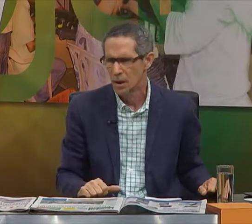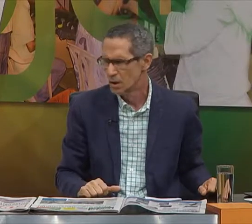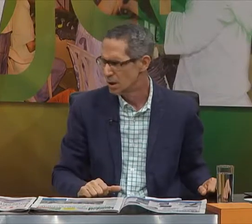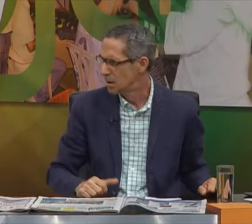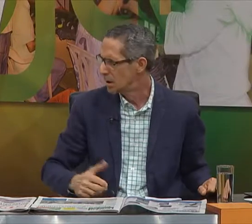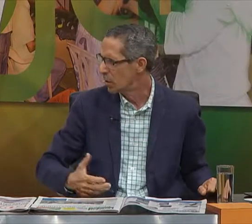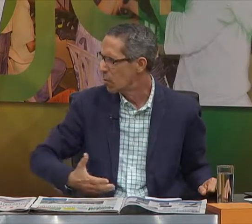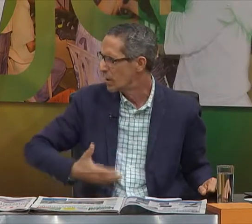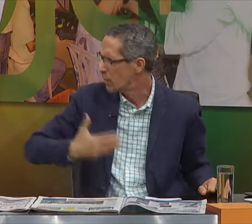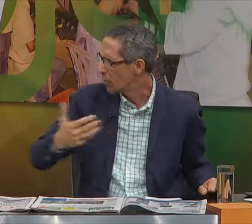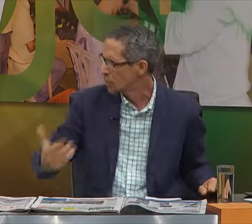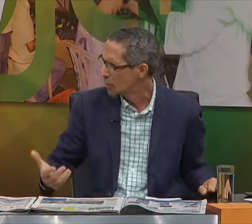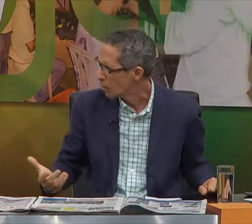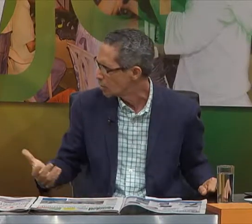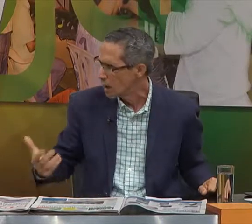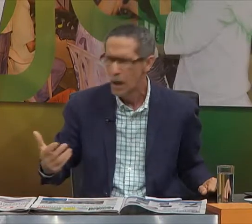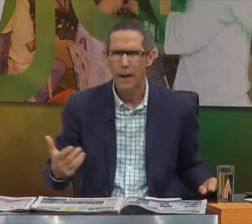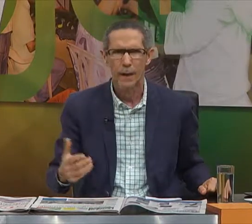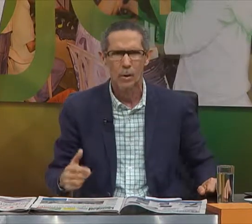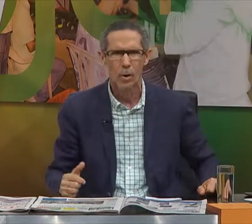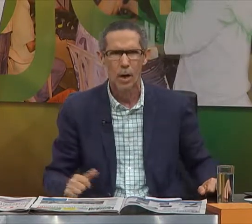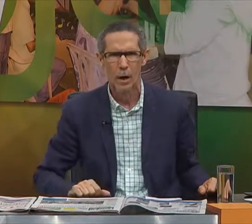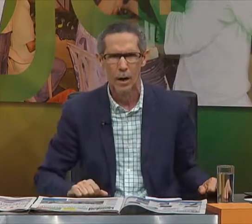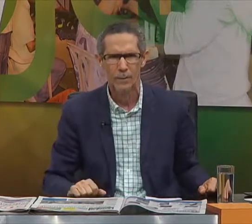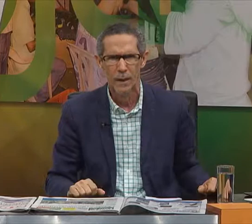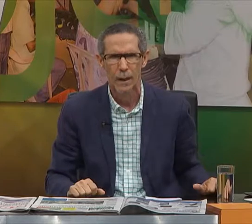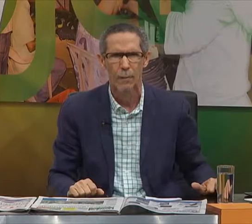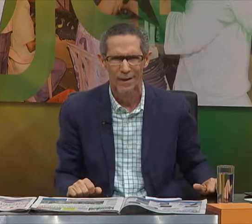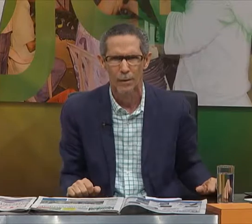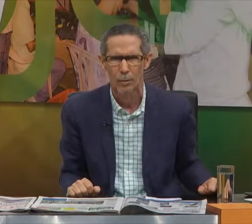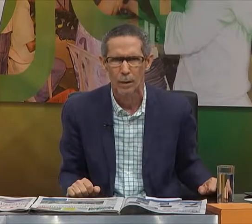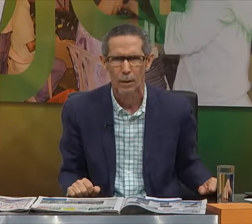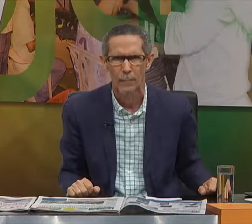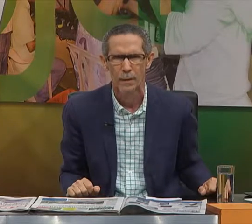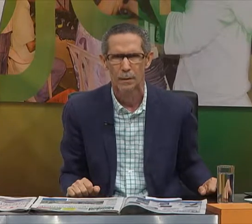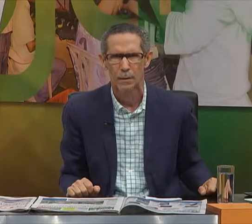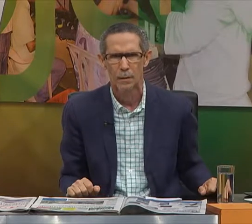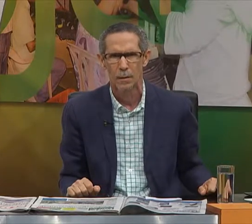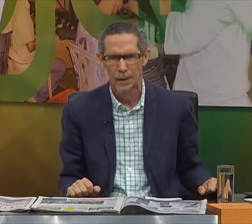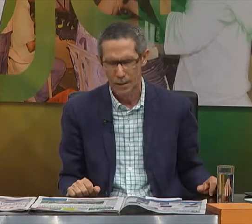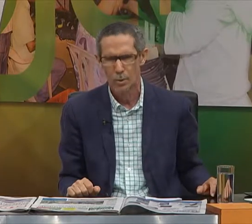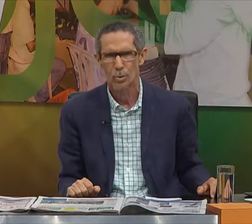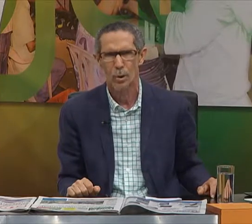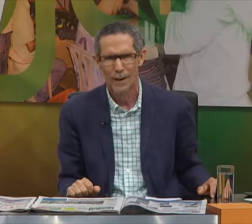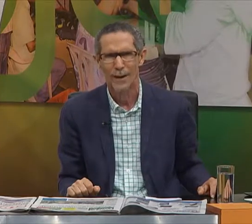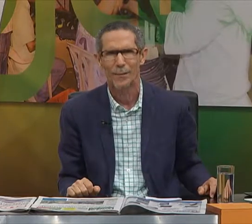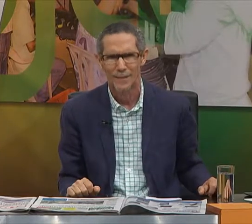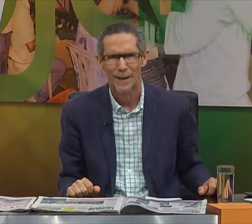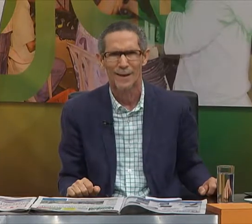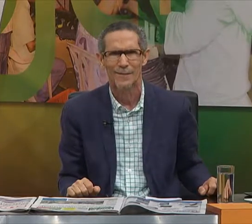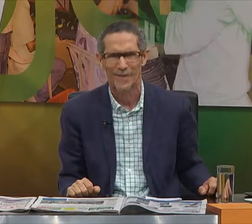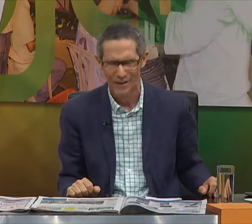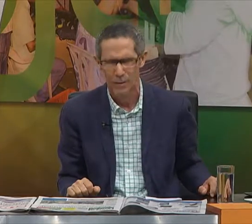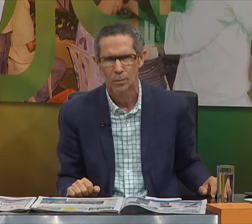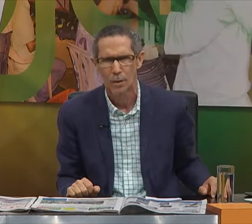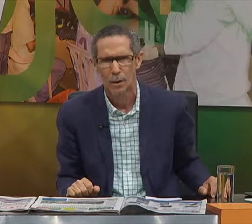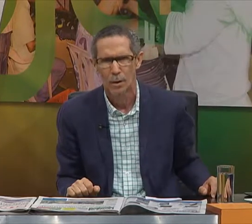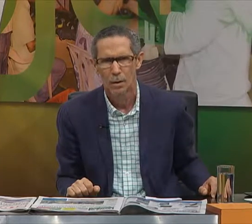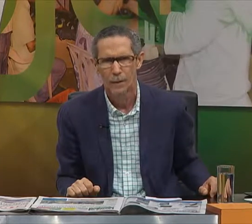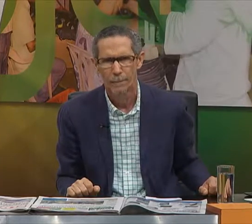y con una emoción aquello había que verlo realmente aquello había que